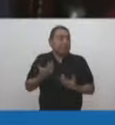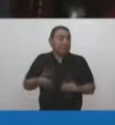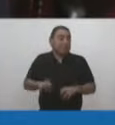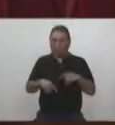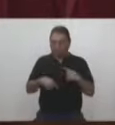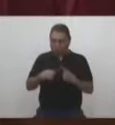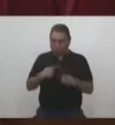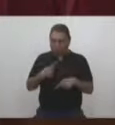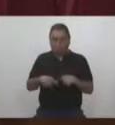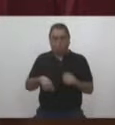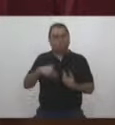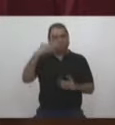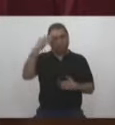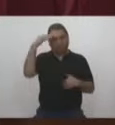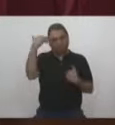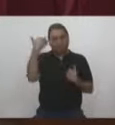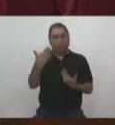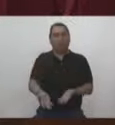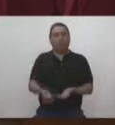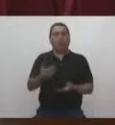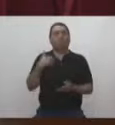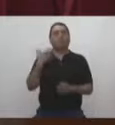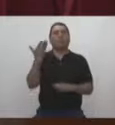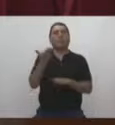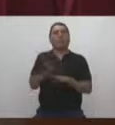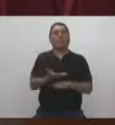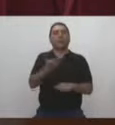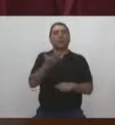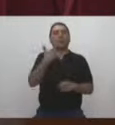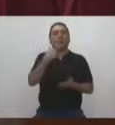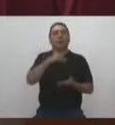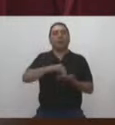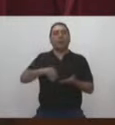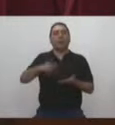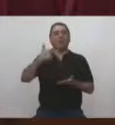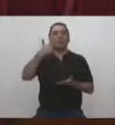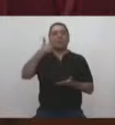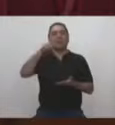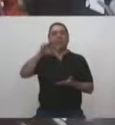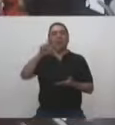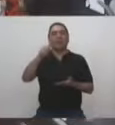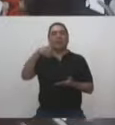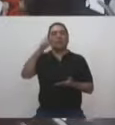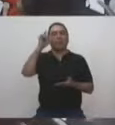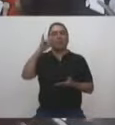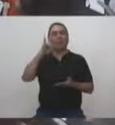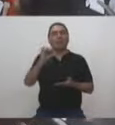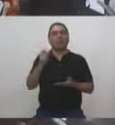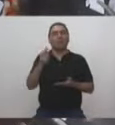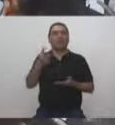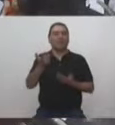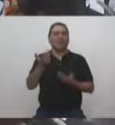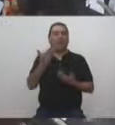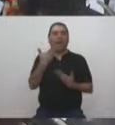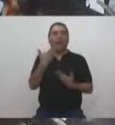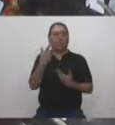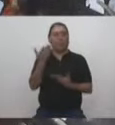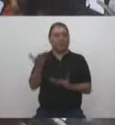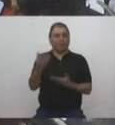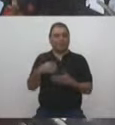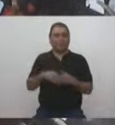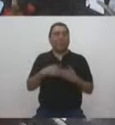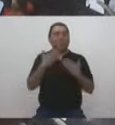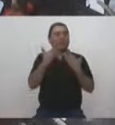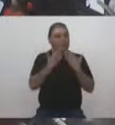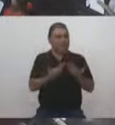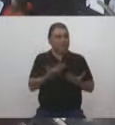un diputado más, bueno, allí no ha habido incrementos salariales como los que hubo en el Senado, ¿no? Entonces también ahí quedó como un desacople raro.